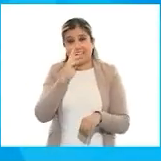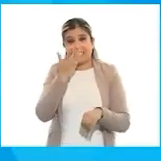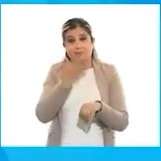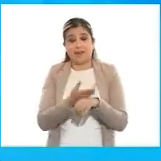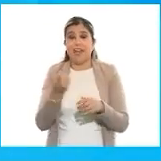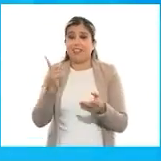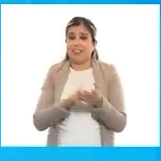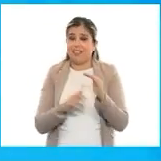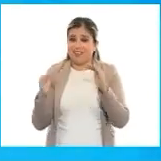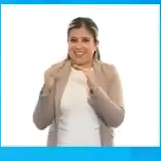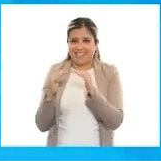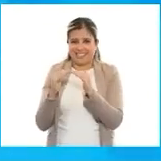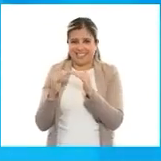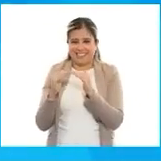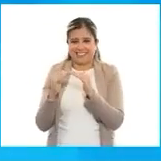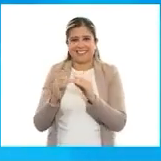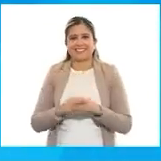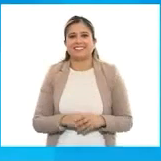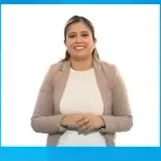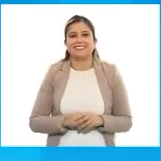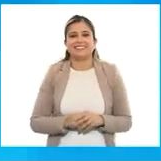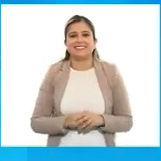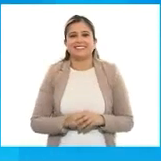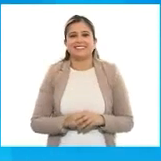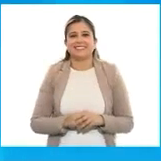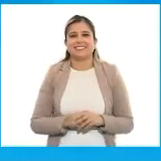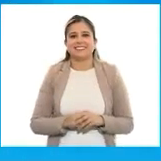Responsabilidades en casa. Muy bien.